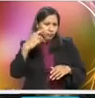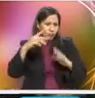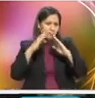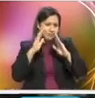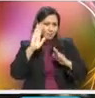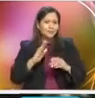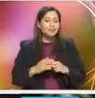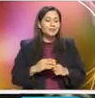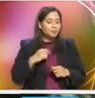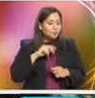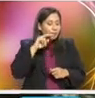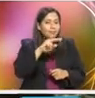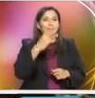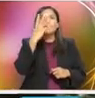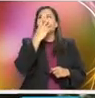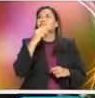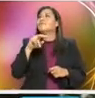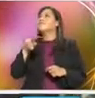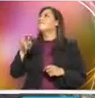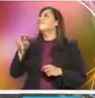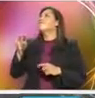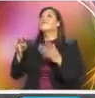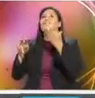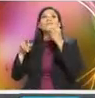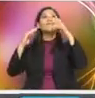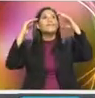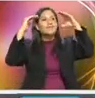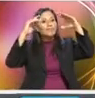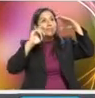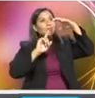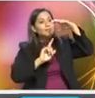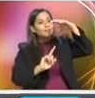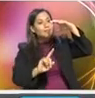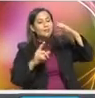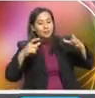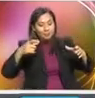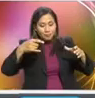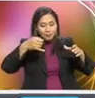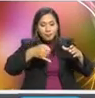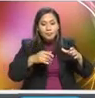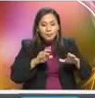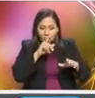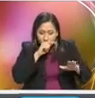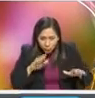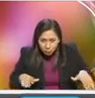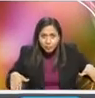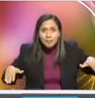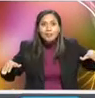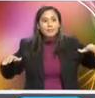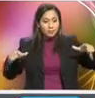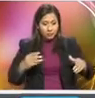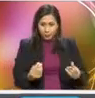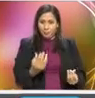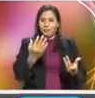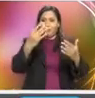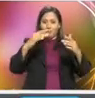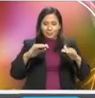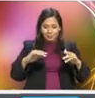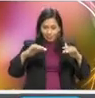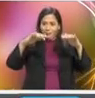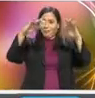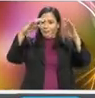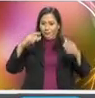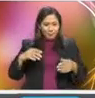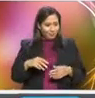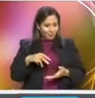nada más a ver la belleza natural de estas cuevas, sino también la salida de estos pájaros que en alguna hora del día, dependiendo